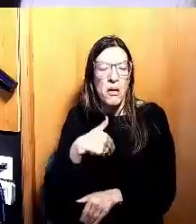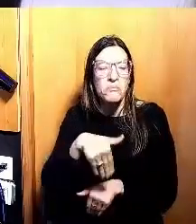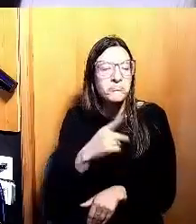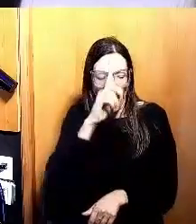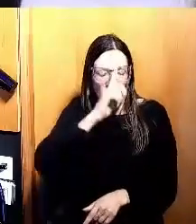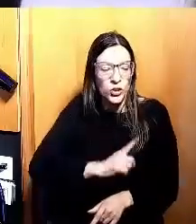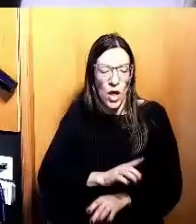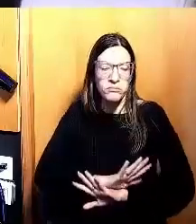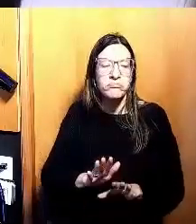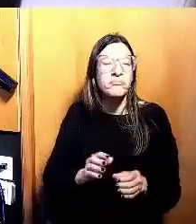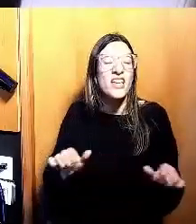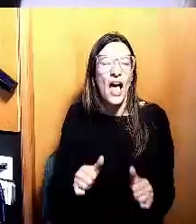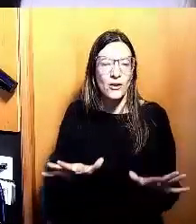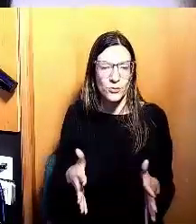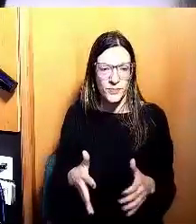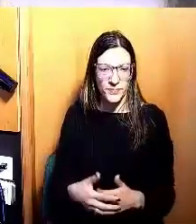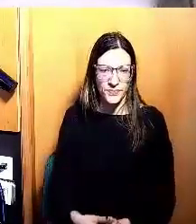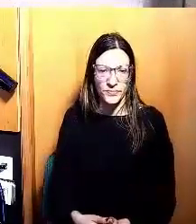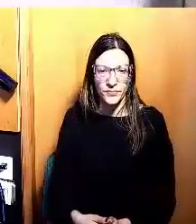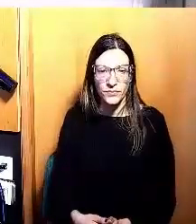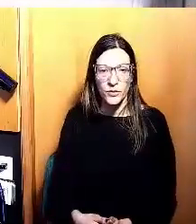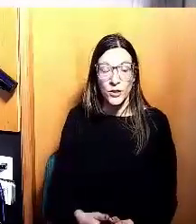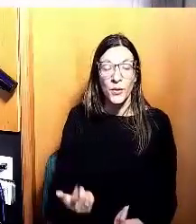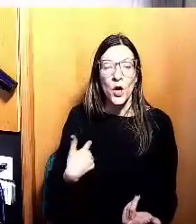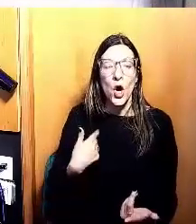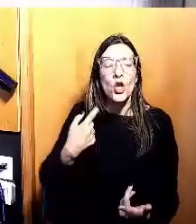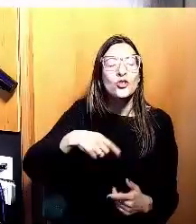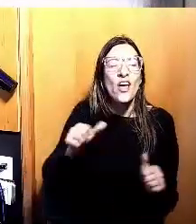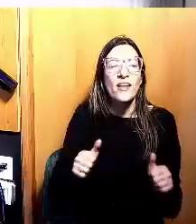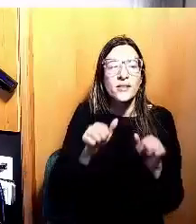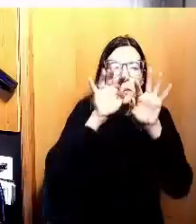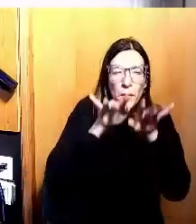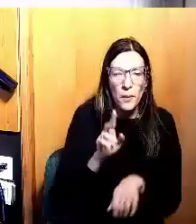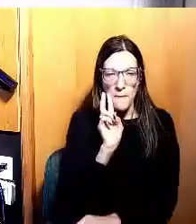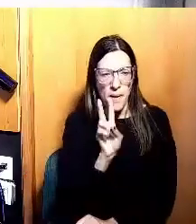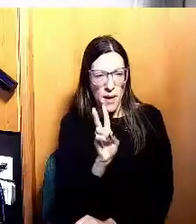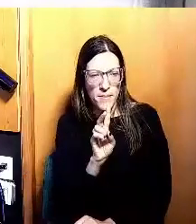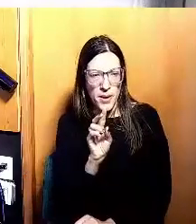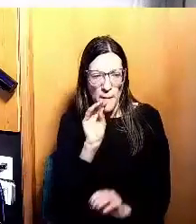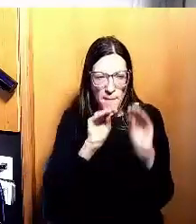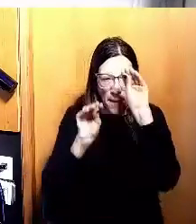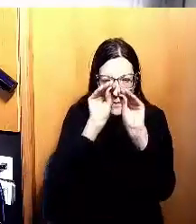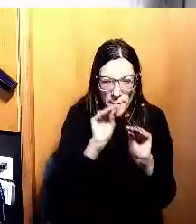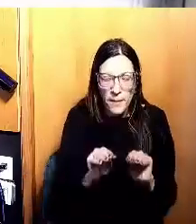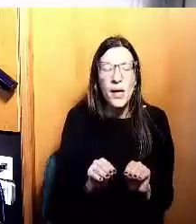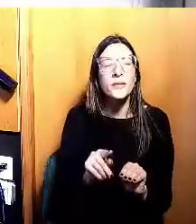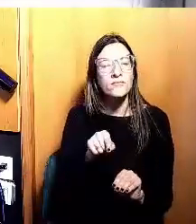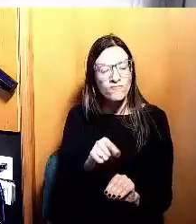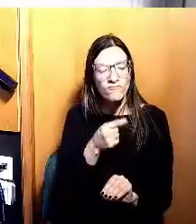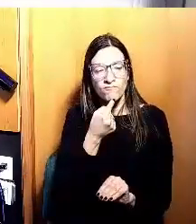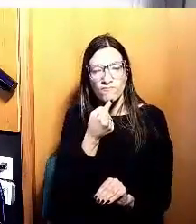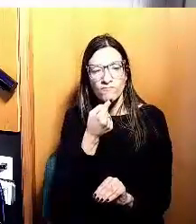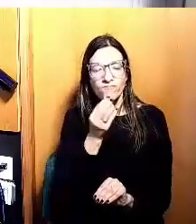Bien, como decía en la presentación, una de las decisiones primeras que se toman ante